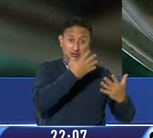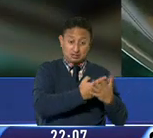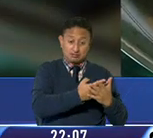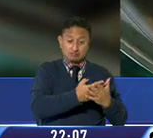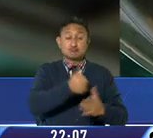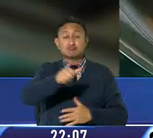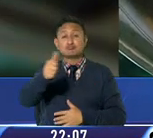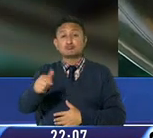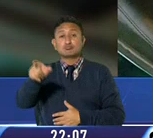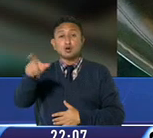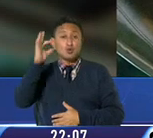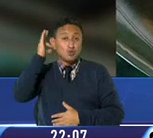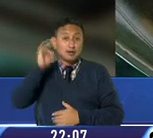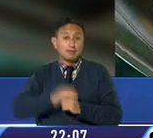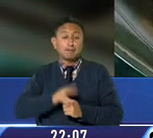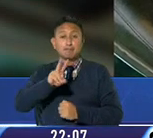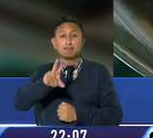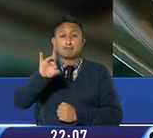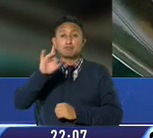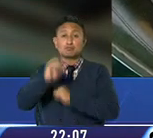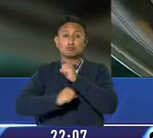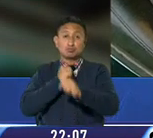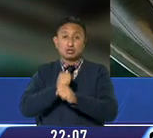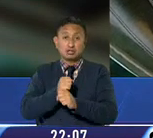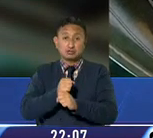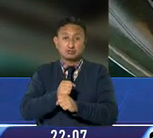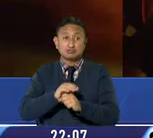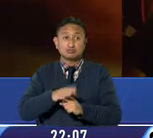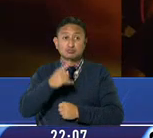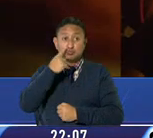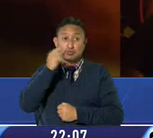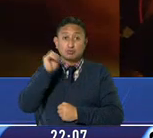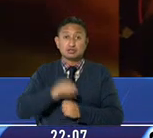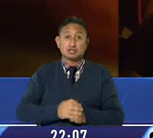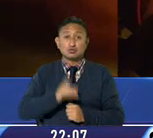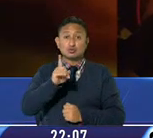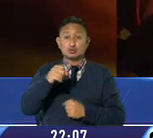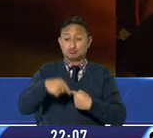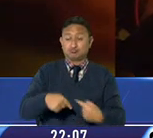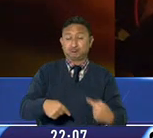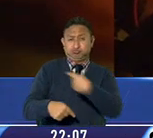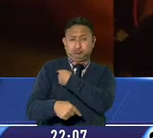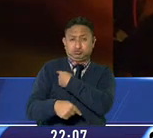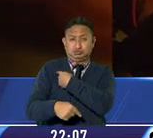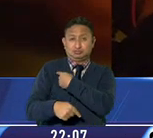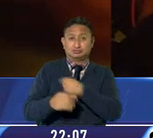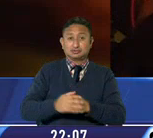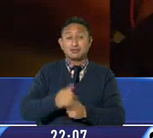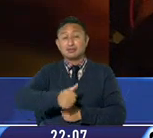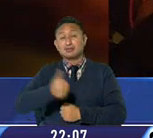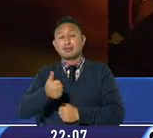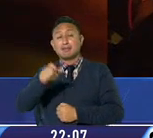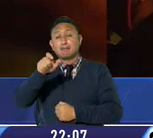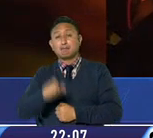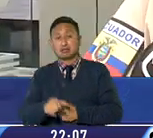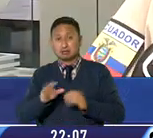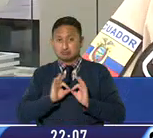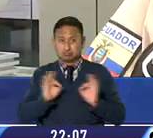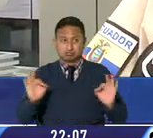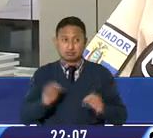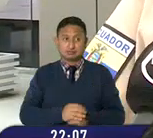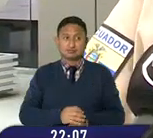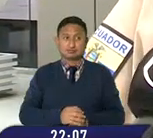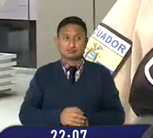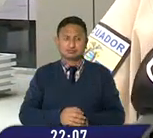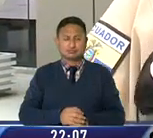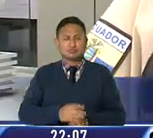víctima, una mujer de 28 años. El conductor salió con una herida a la altura del brazo y la cuarta persona resultó ilesa. Llama mucho la atención